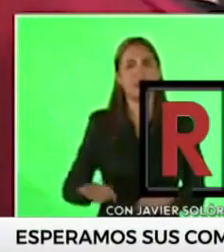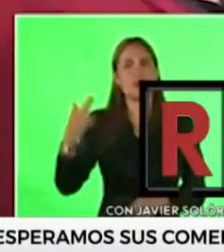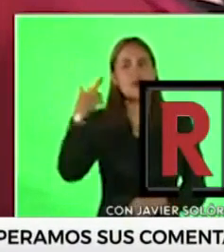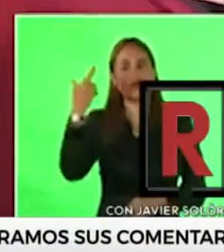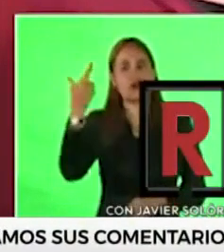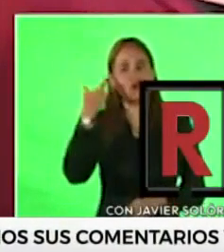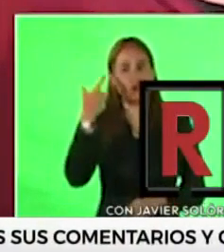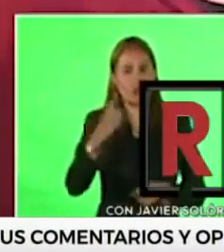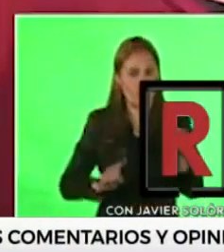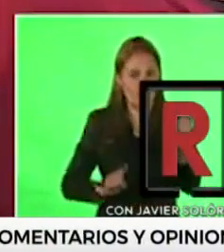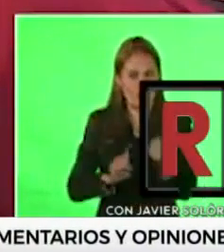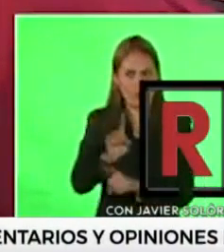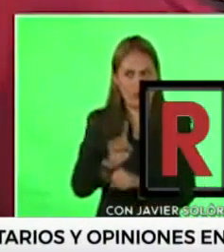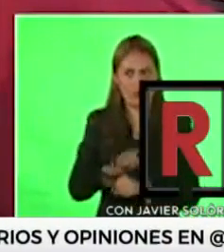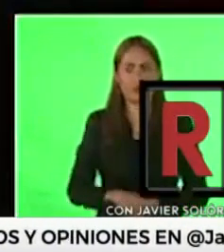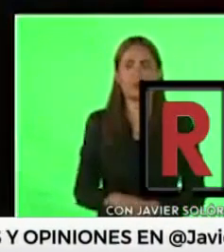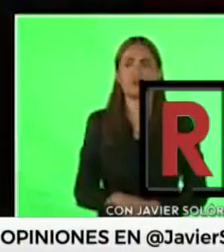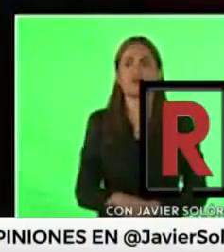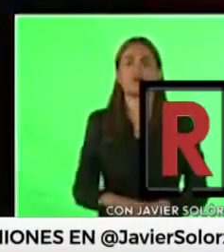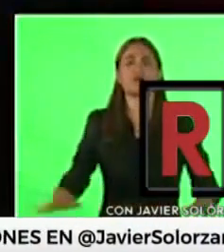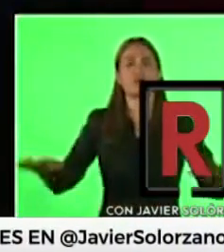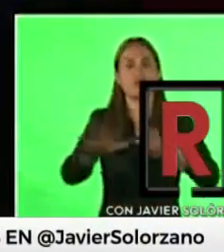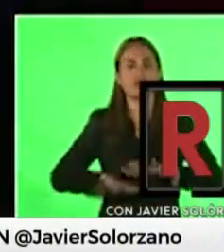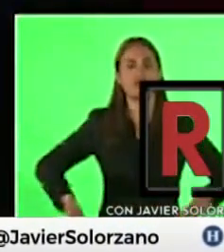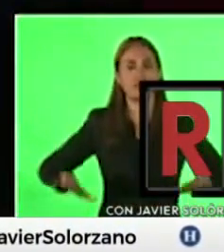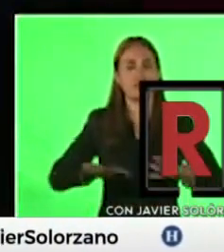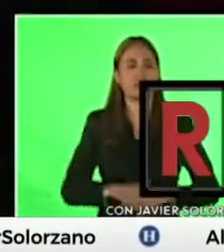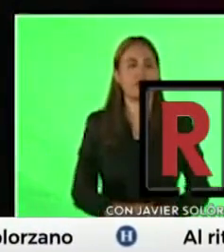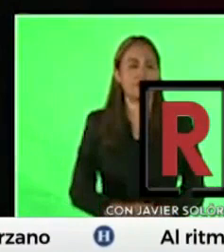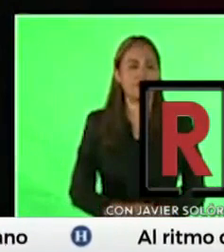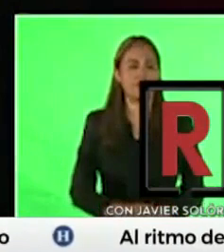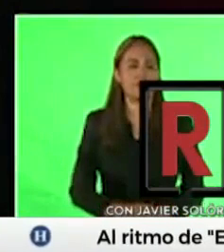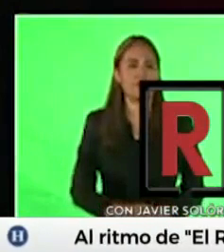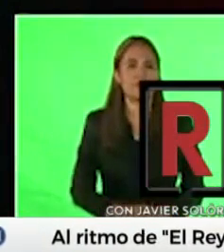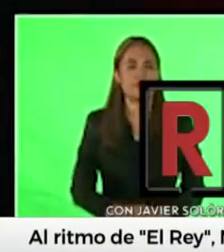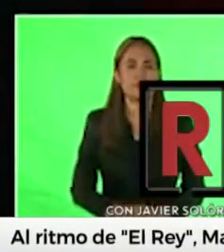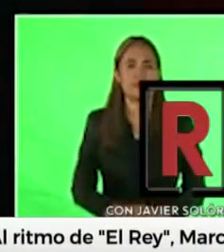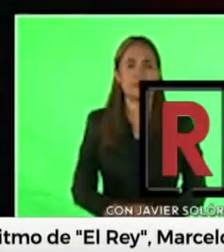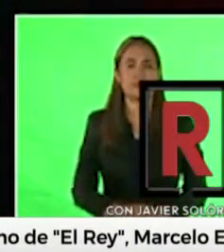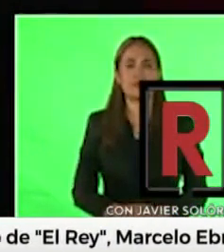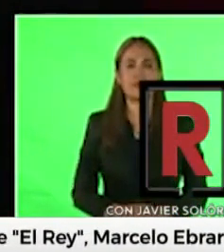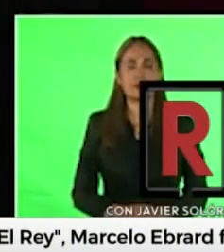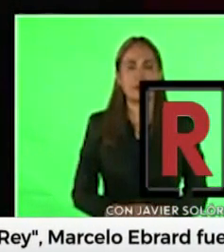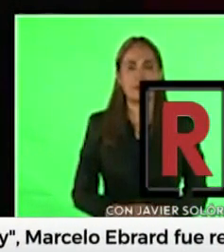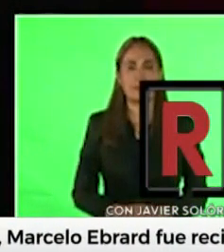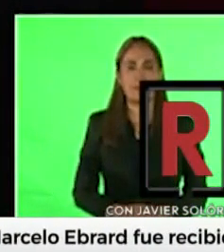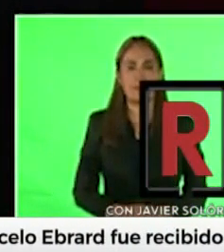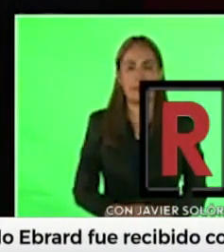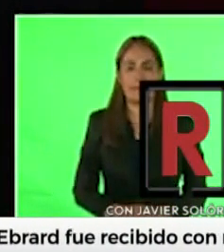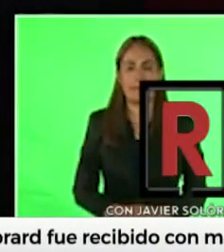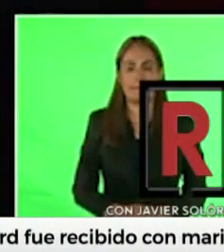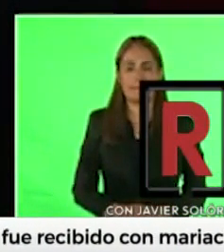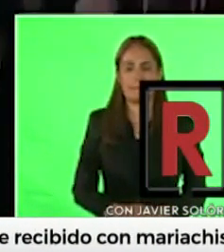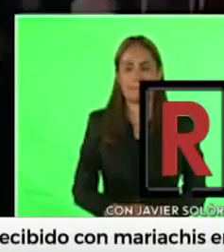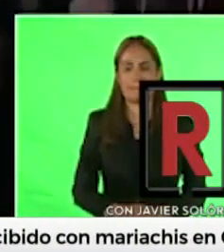que ha vivido el país, a este México, perdón que lo diga así, pero de un solo hombre, y volver a más bien un ejercicio plural de muchos, un